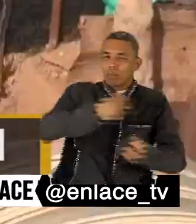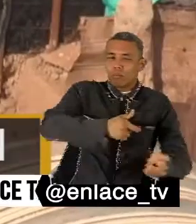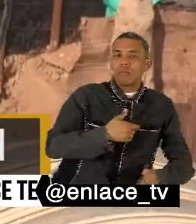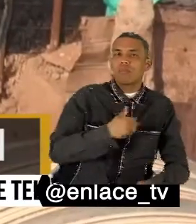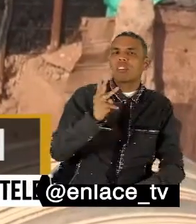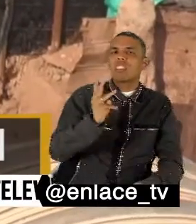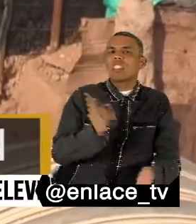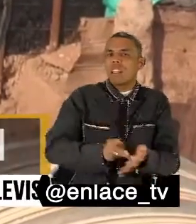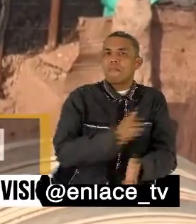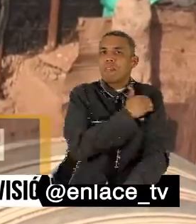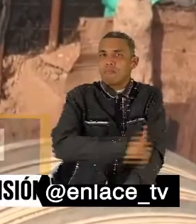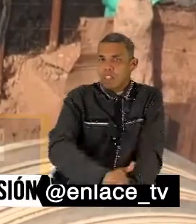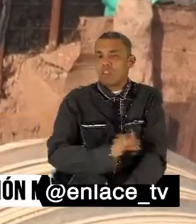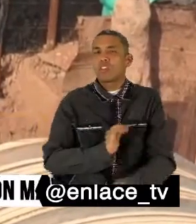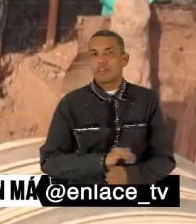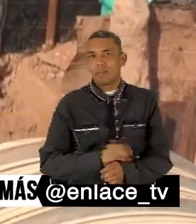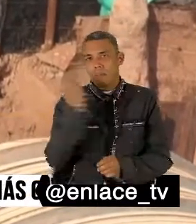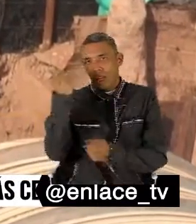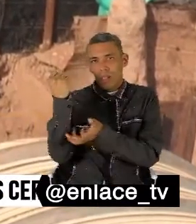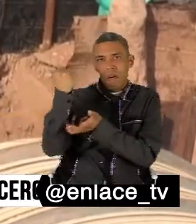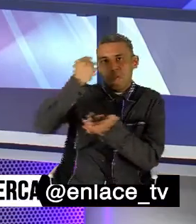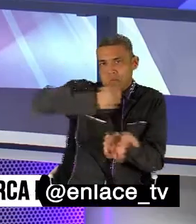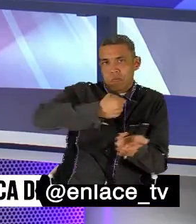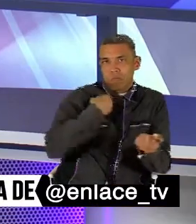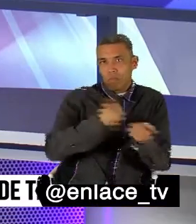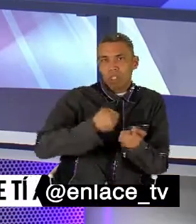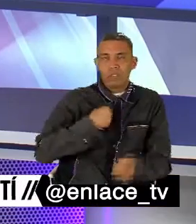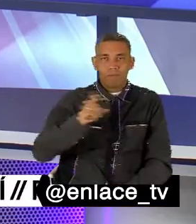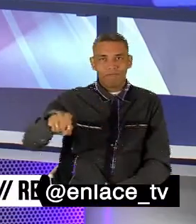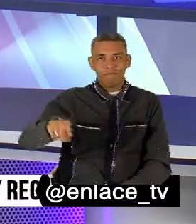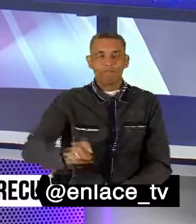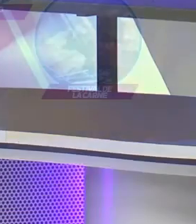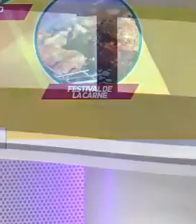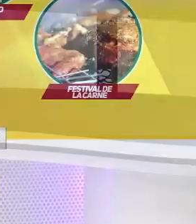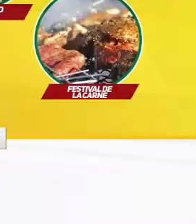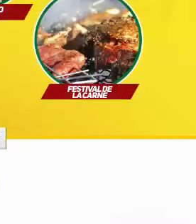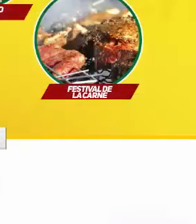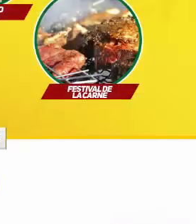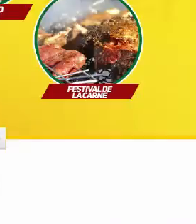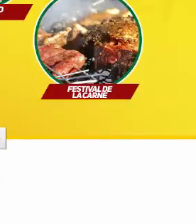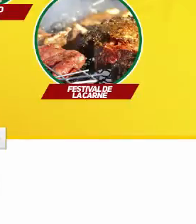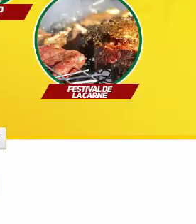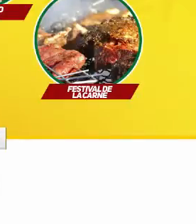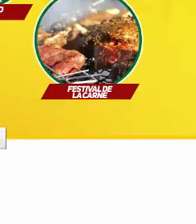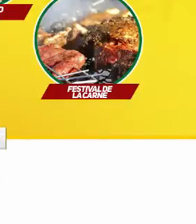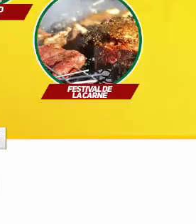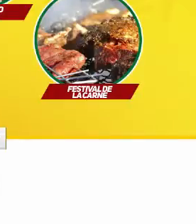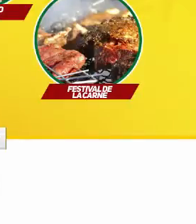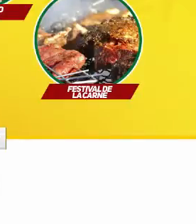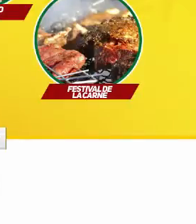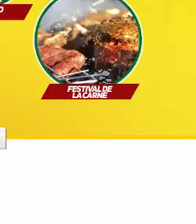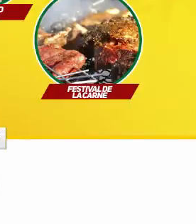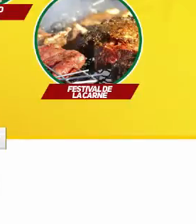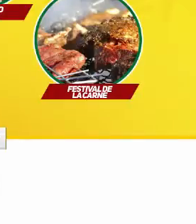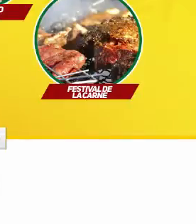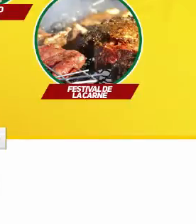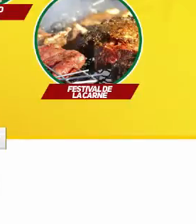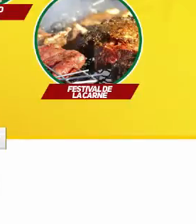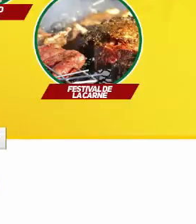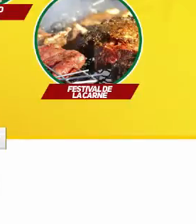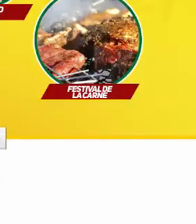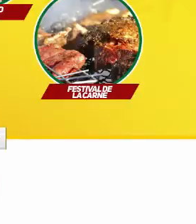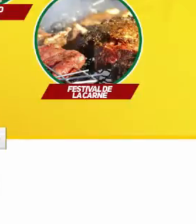pesos y se adelantan con recursos del crédito. Vive la feria. Del 12 al 19 de junio, Barranca Bermeja será sede de la